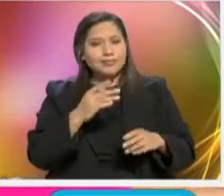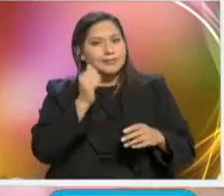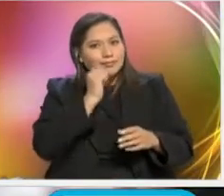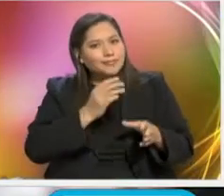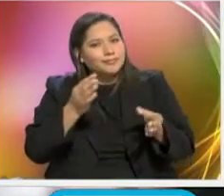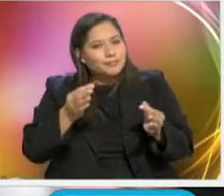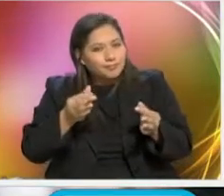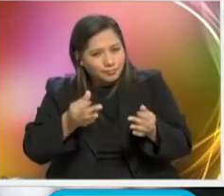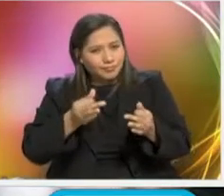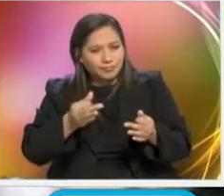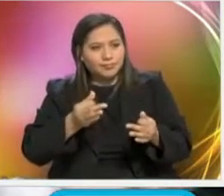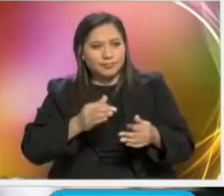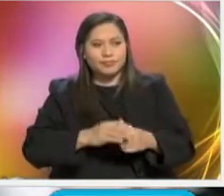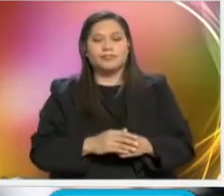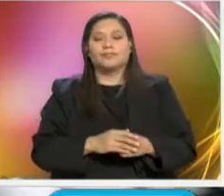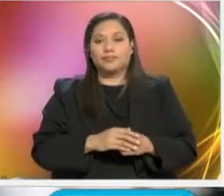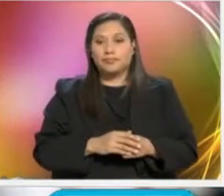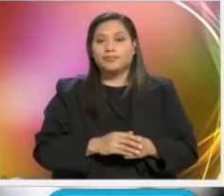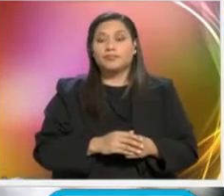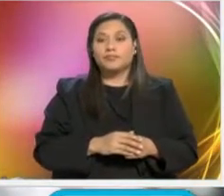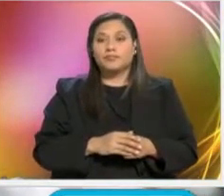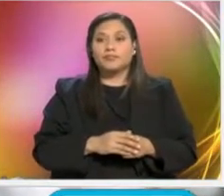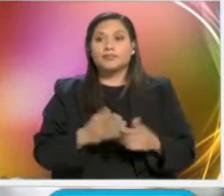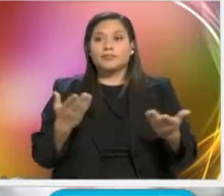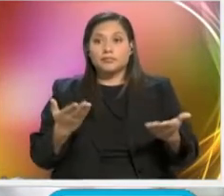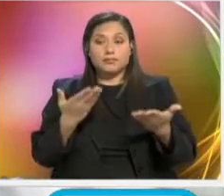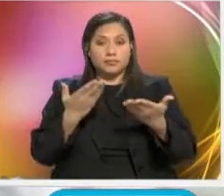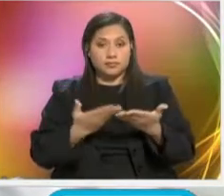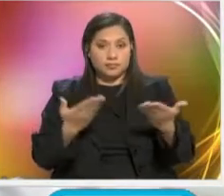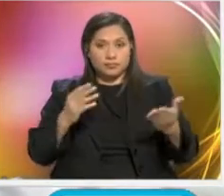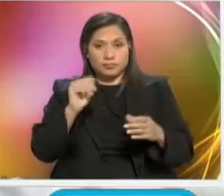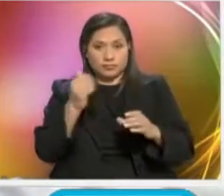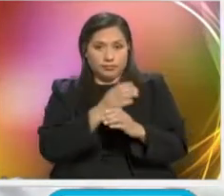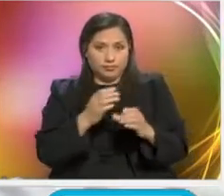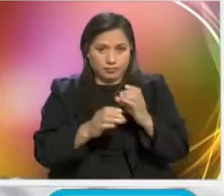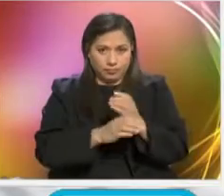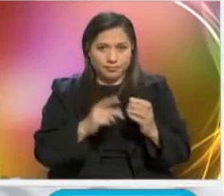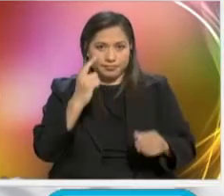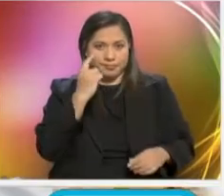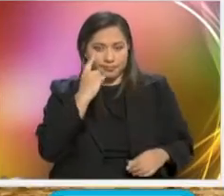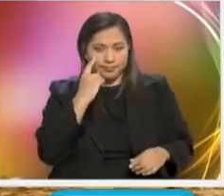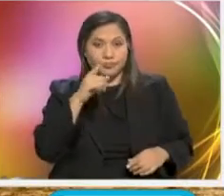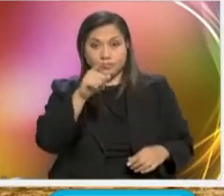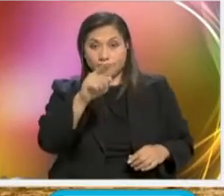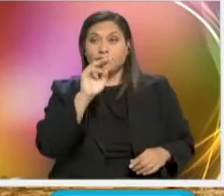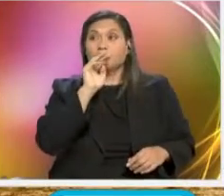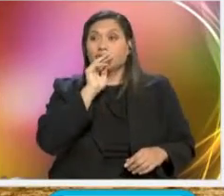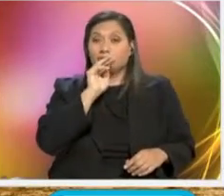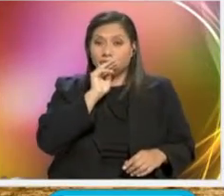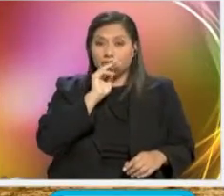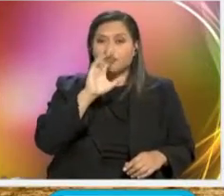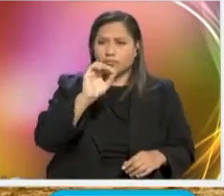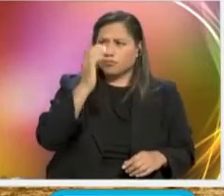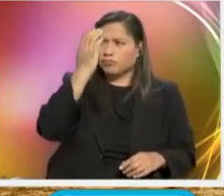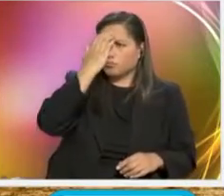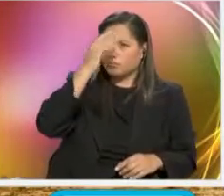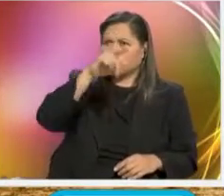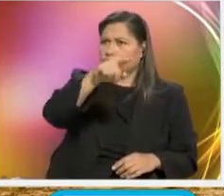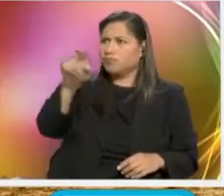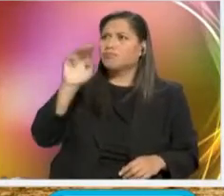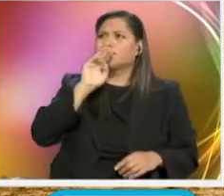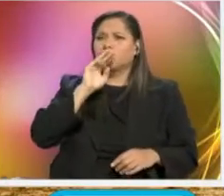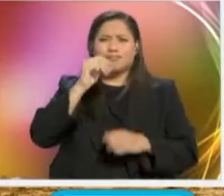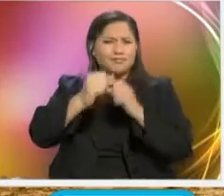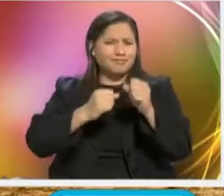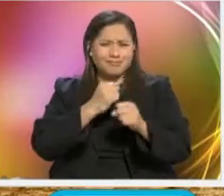siempre con calidad, ¿no? Ok. Entonces, otra de las cosas es, si tienen mamás o conocen mamás de